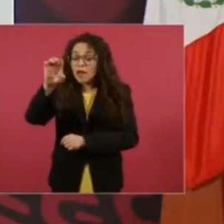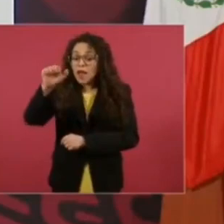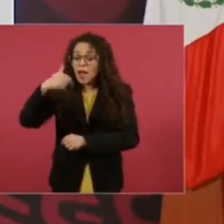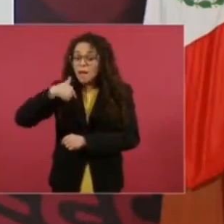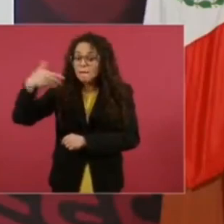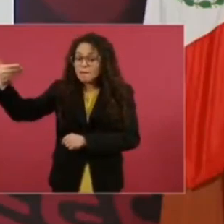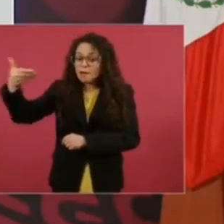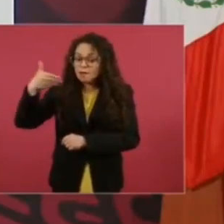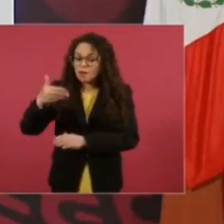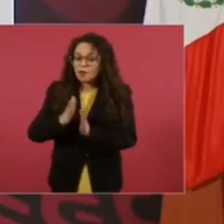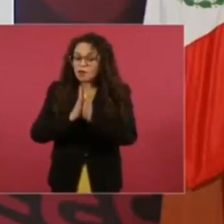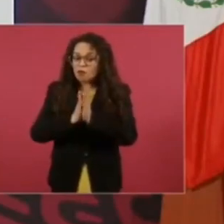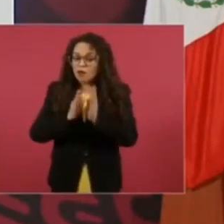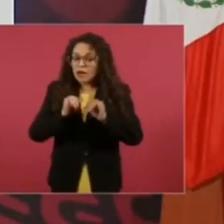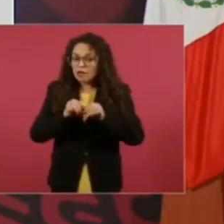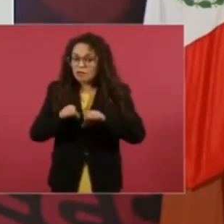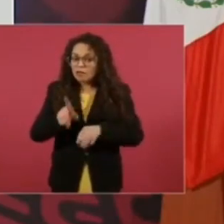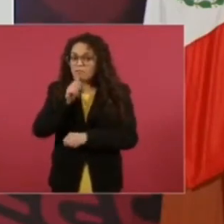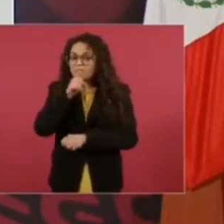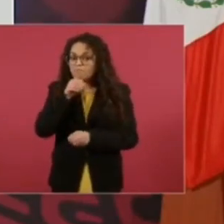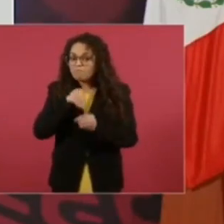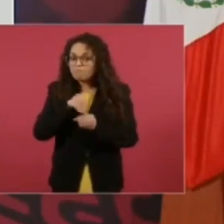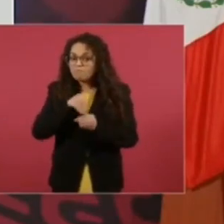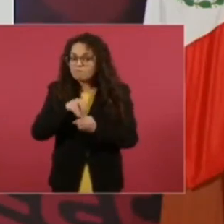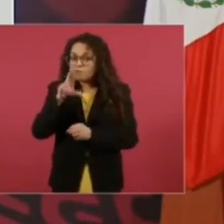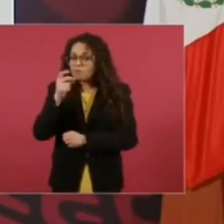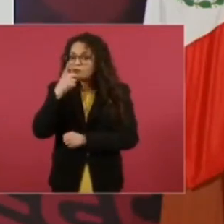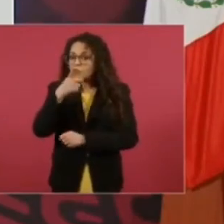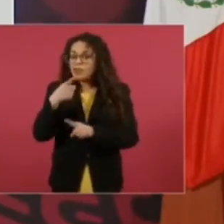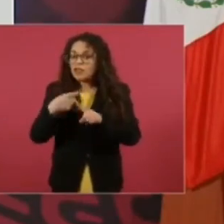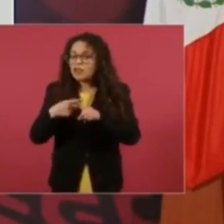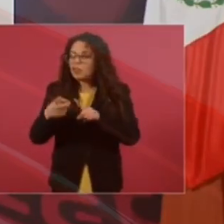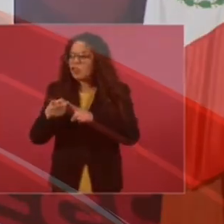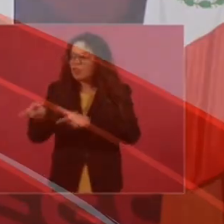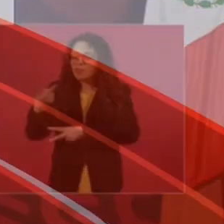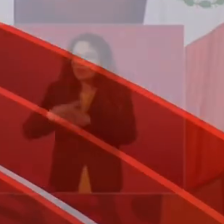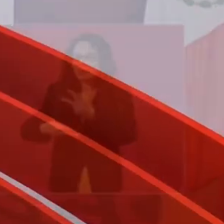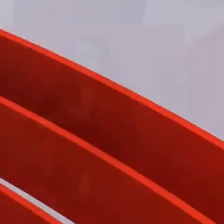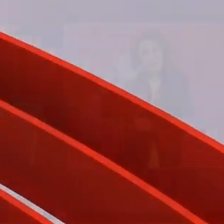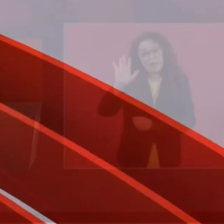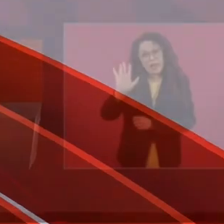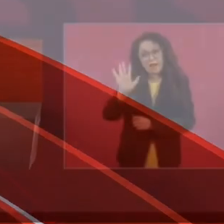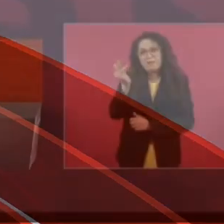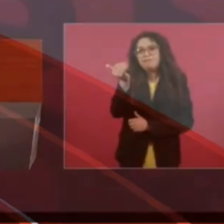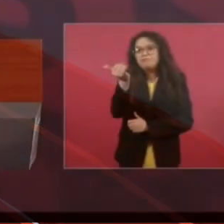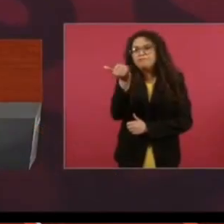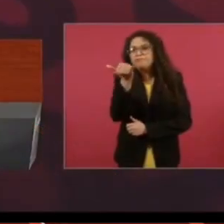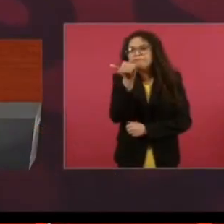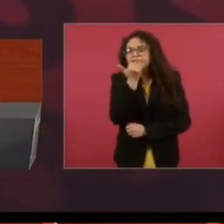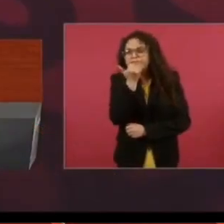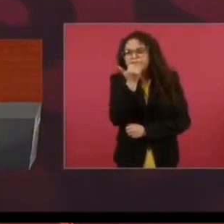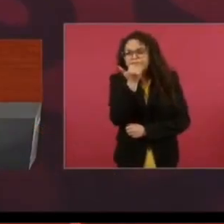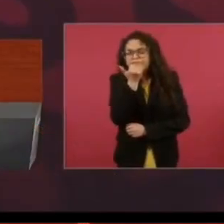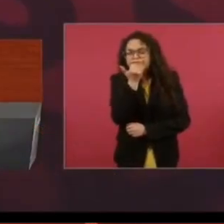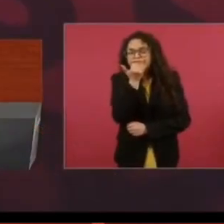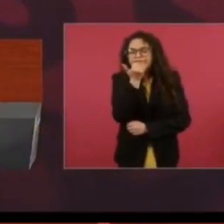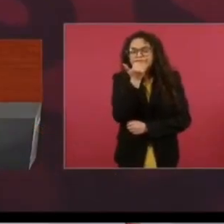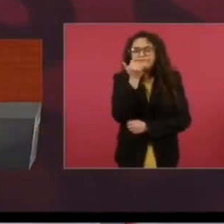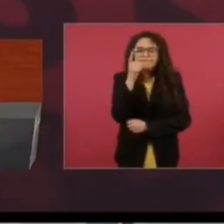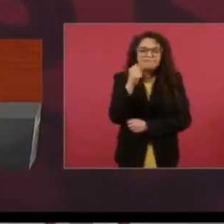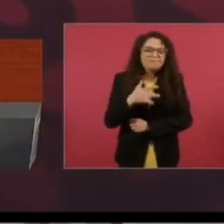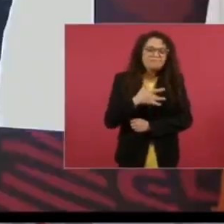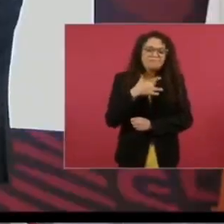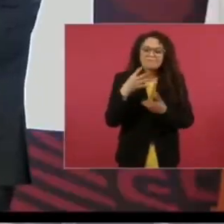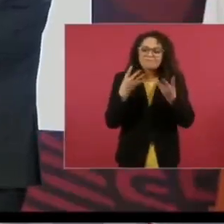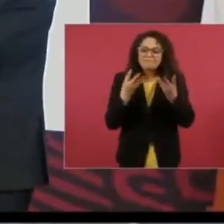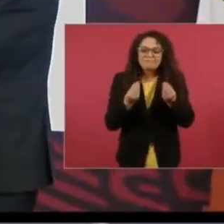no dar a conocer sus fuentes. Y le hicieron caso. Eso fue lo que dijo nuestro